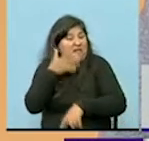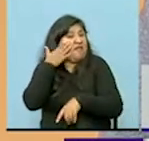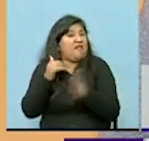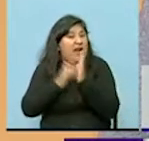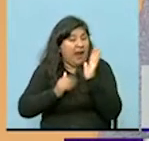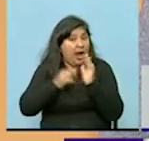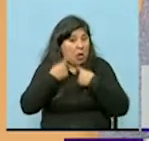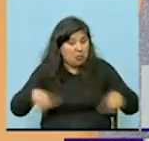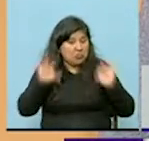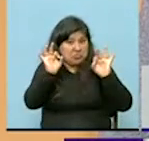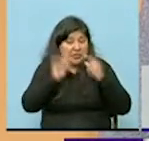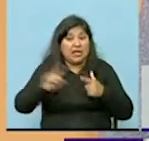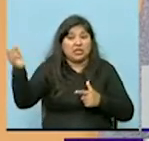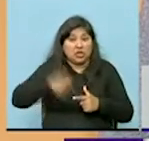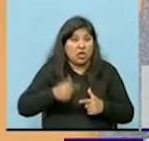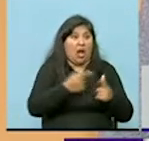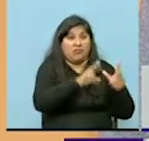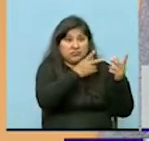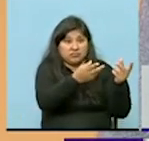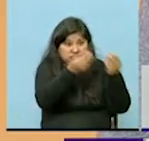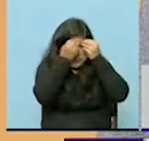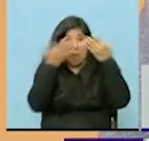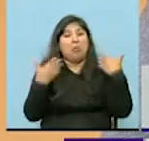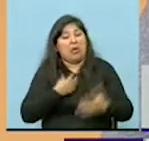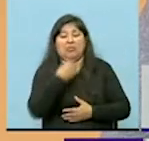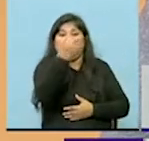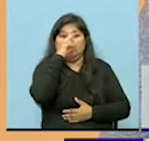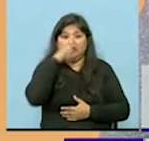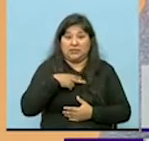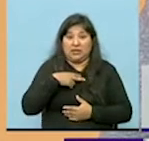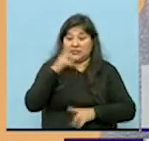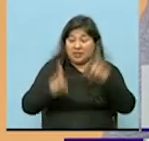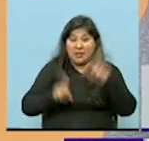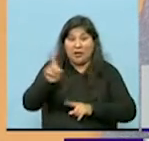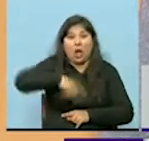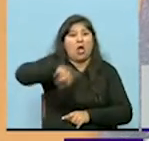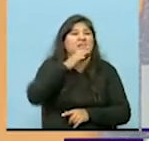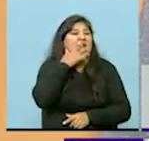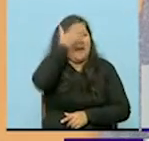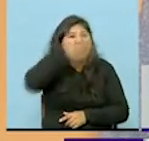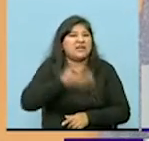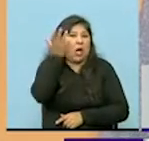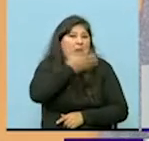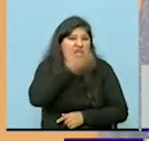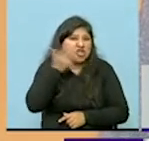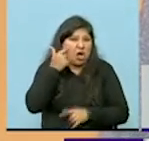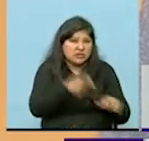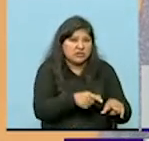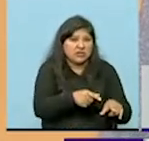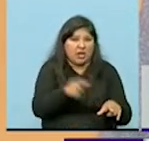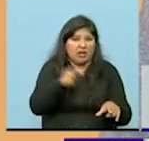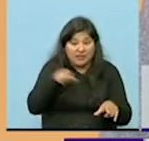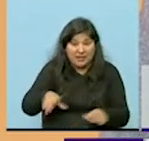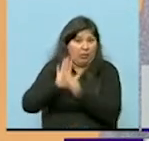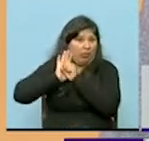pero mi abuelo vinieron a comer acá algunos de ellos con muy poca alfabetización y yo termino doctor me